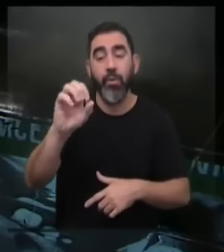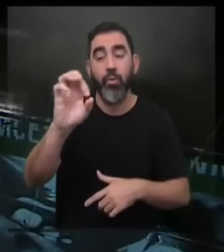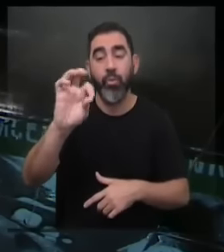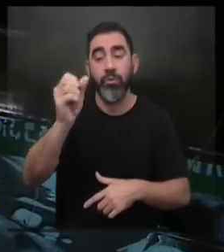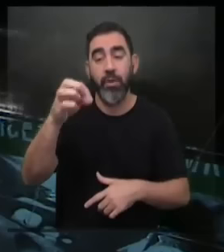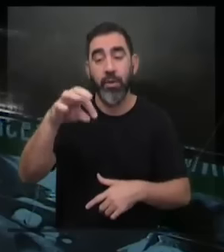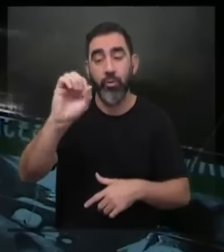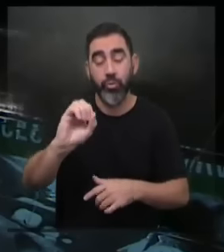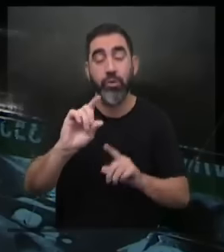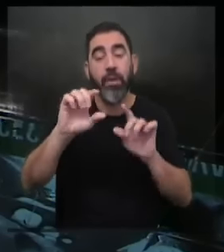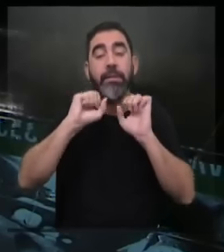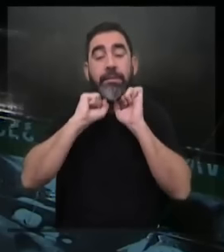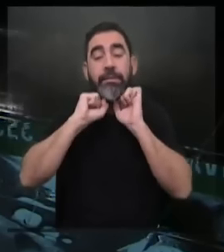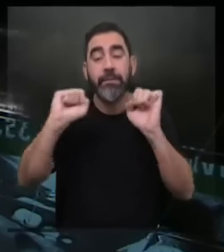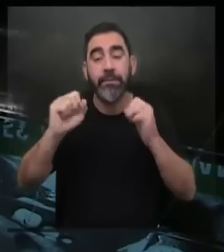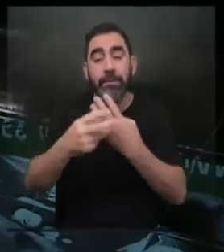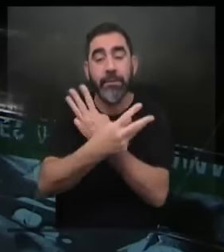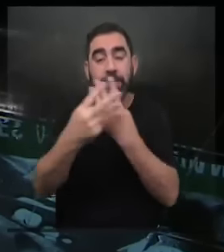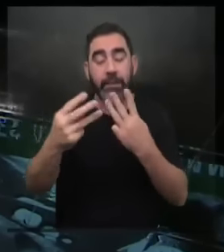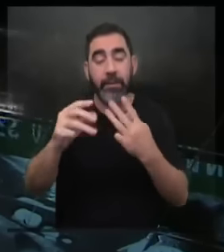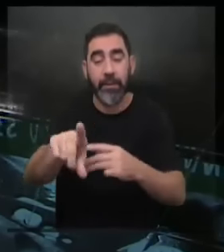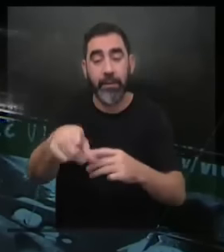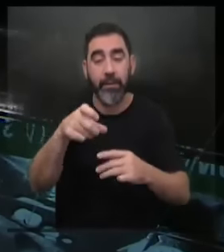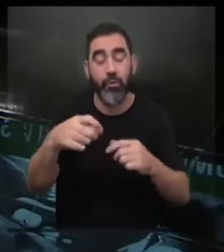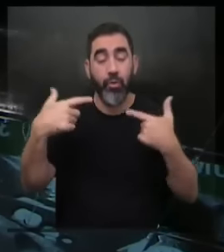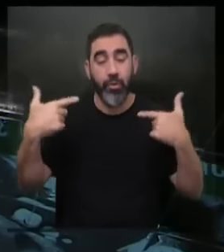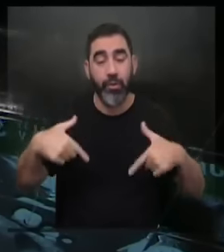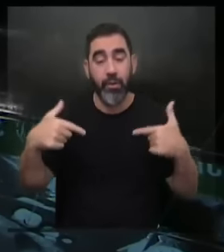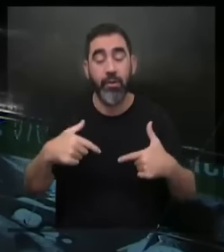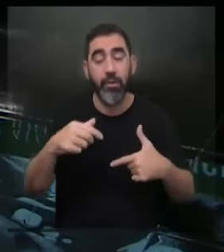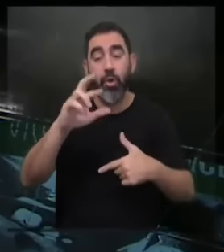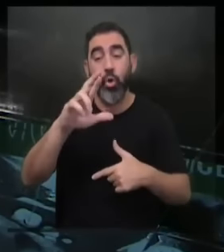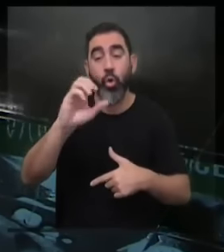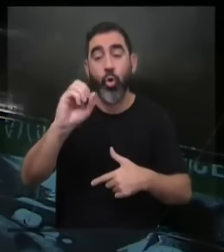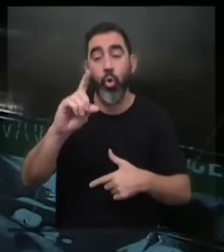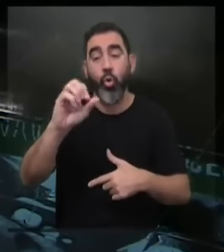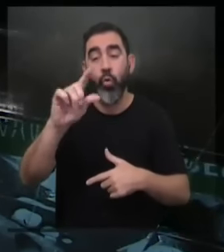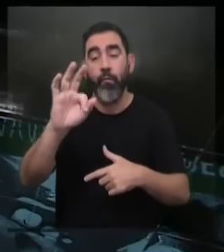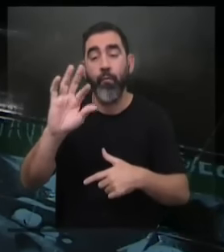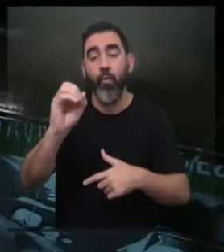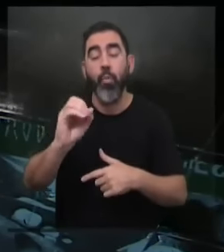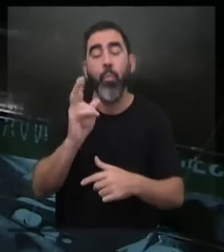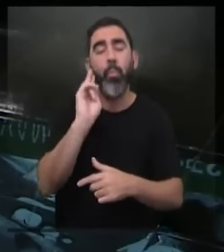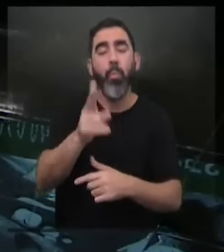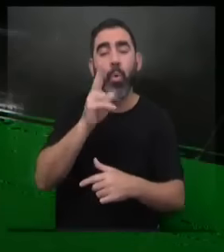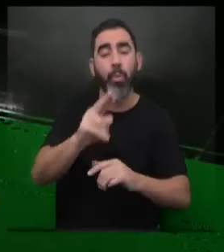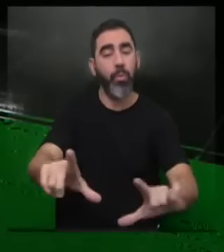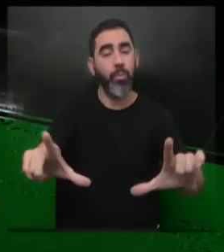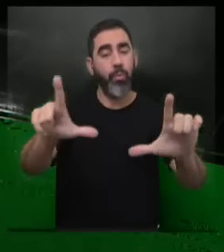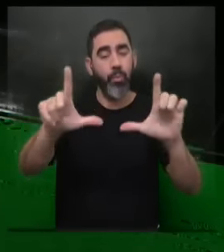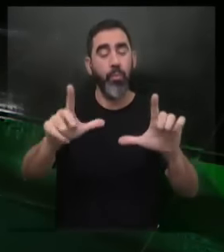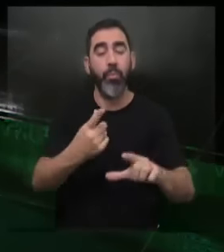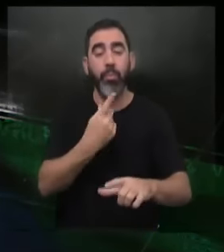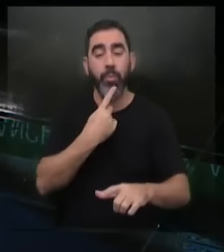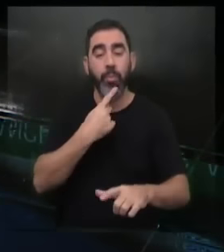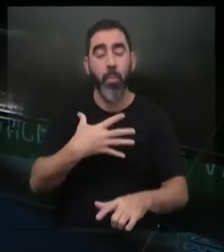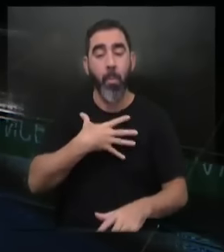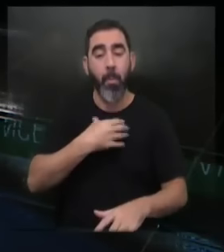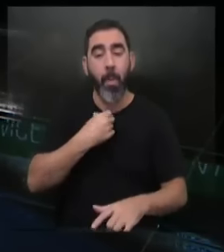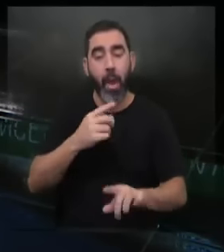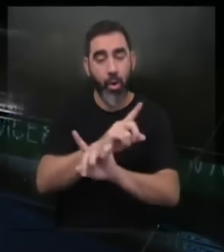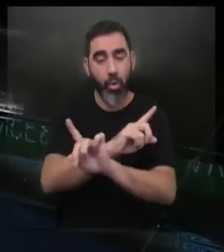el secretario exsecretario general Rodolfo Karam quedan impedidos de presentarse a cualquier cargo electivo bajo